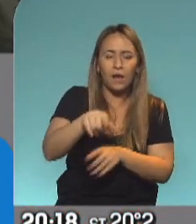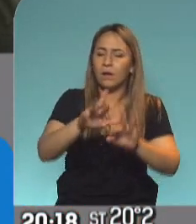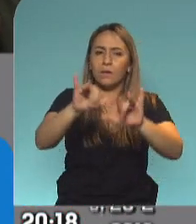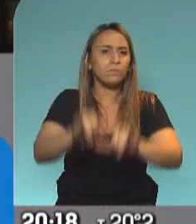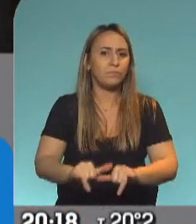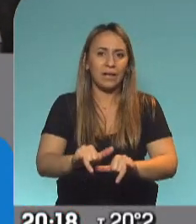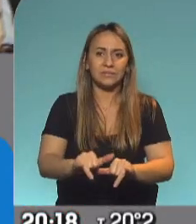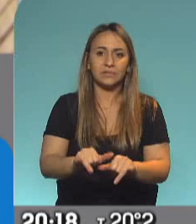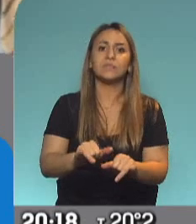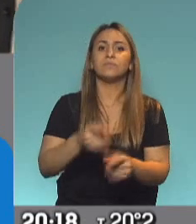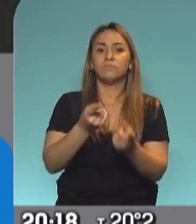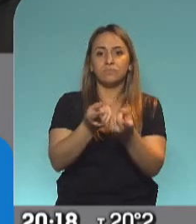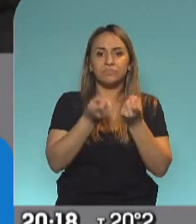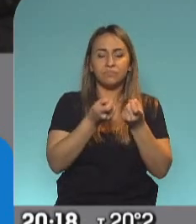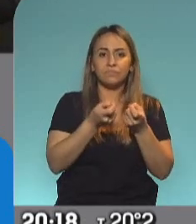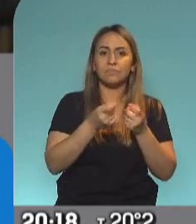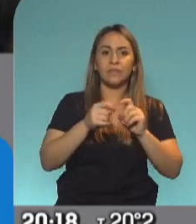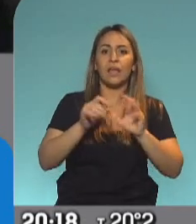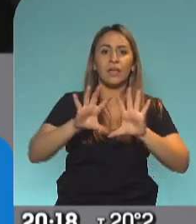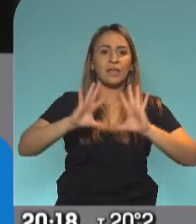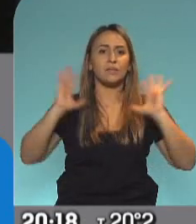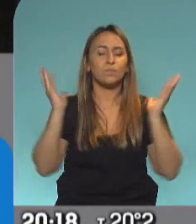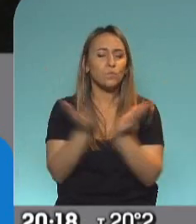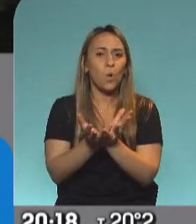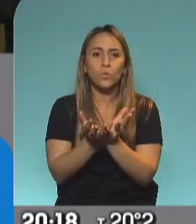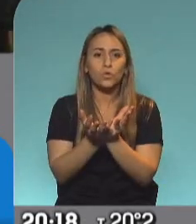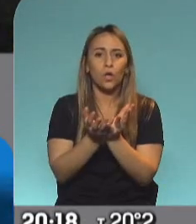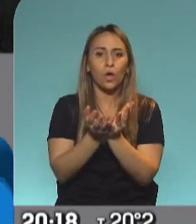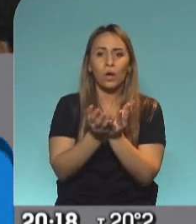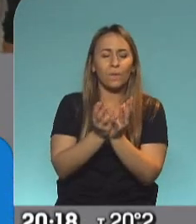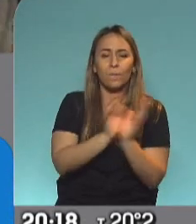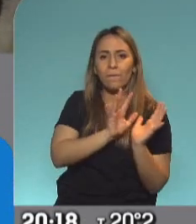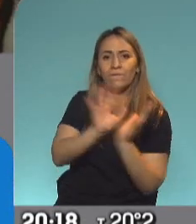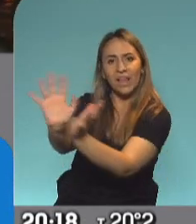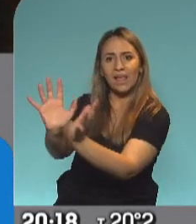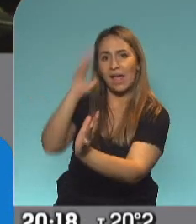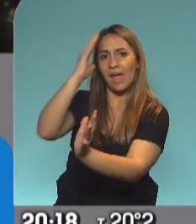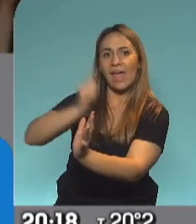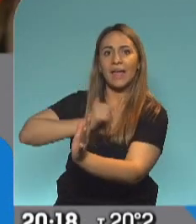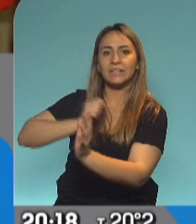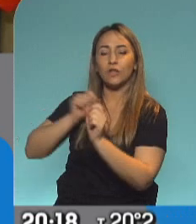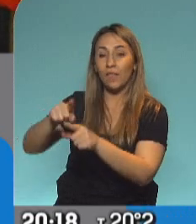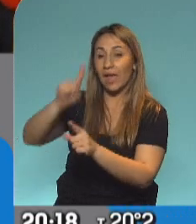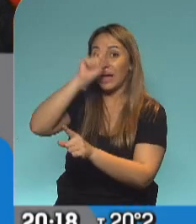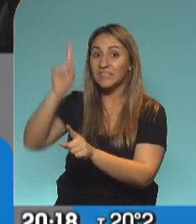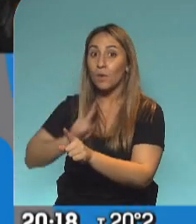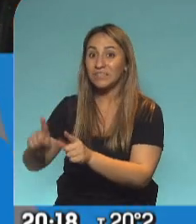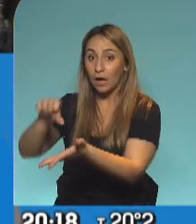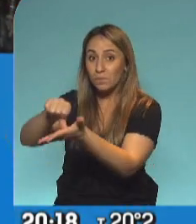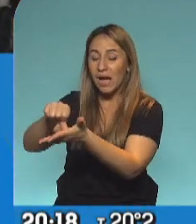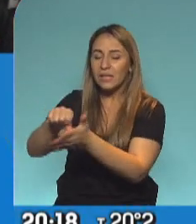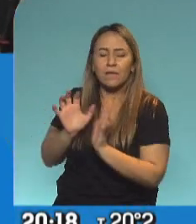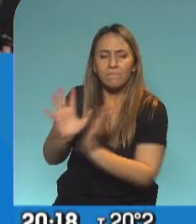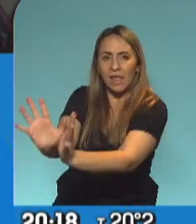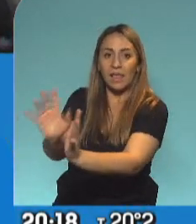de la comunidad internacional para que detengan al ejército de Azerbaiyán y para que detenga el apoyo